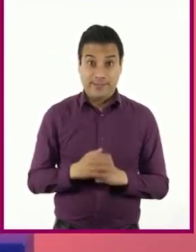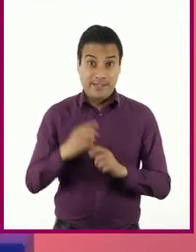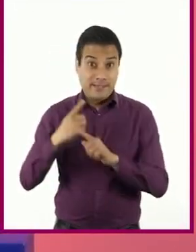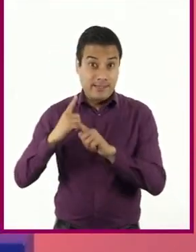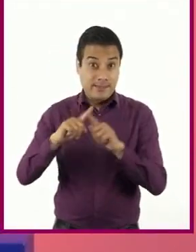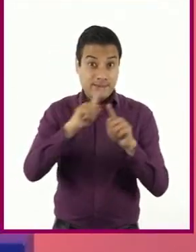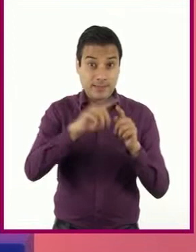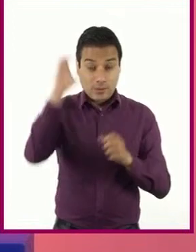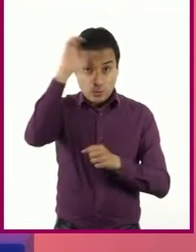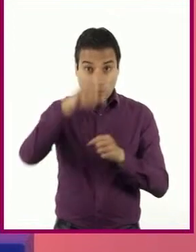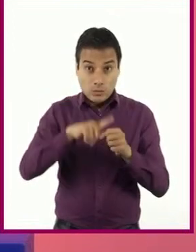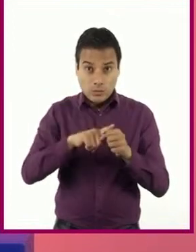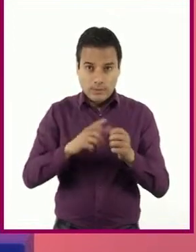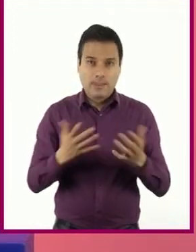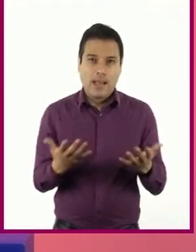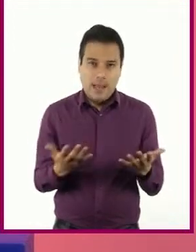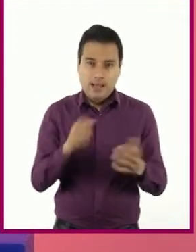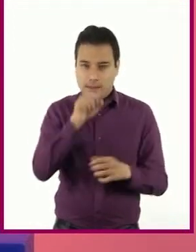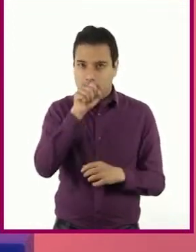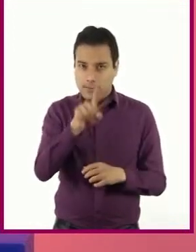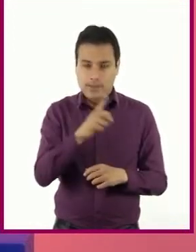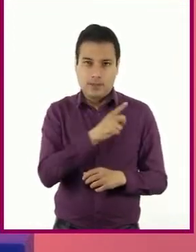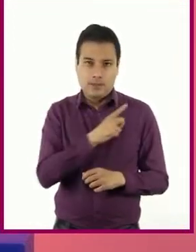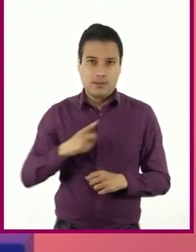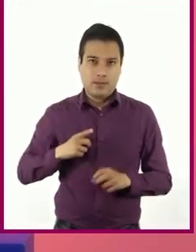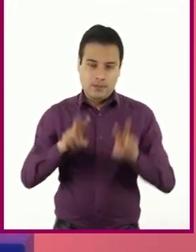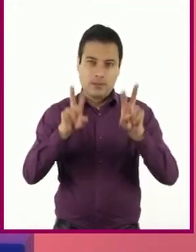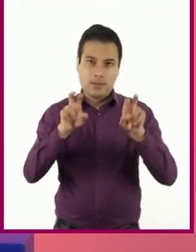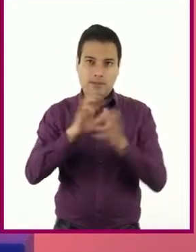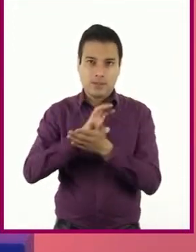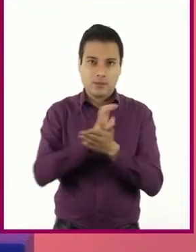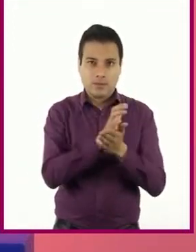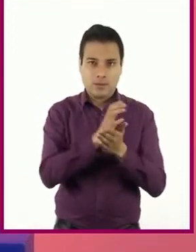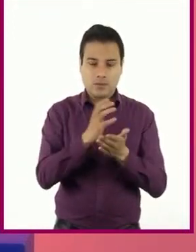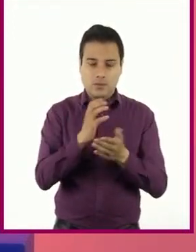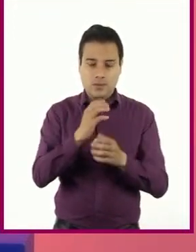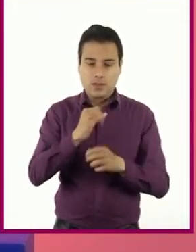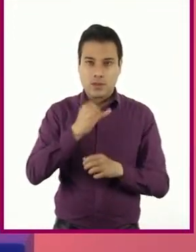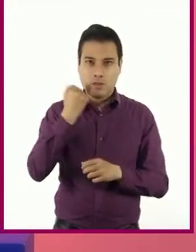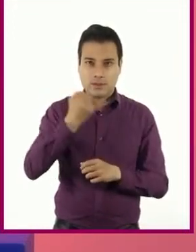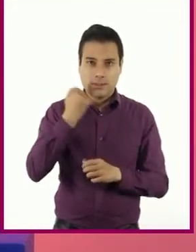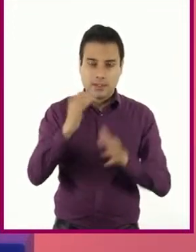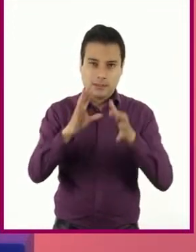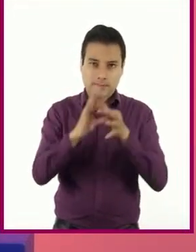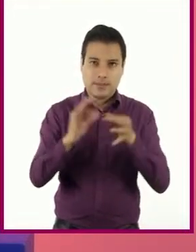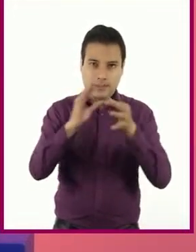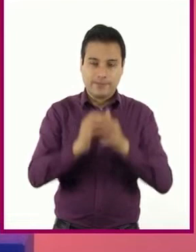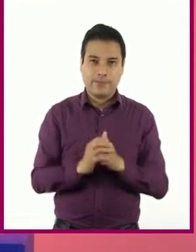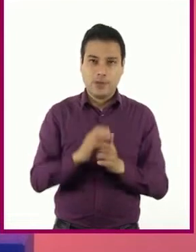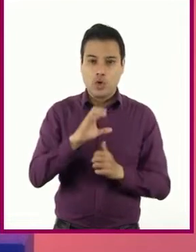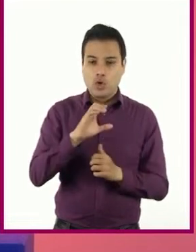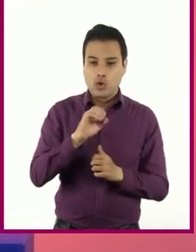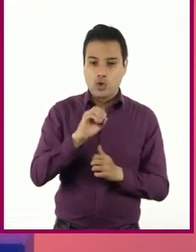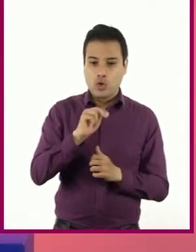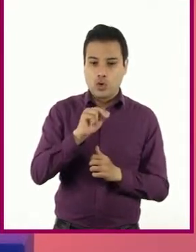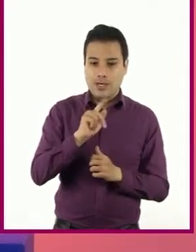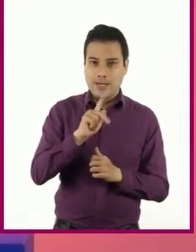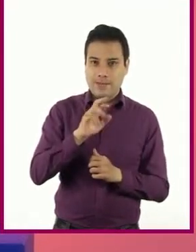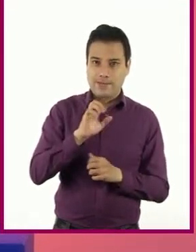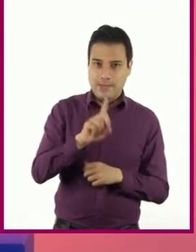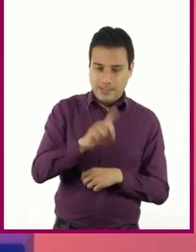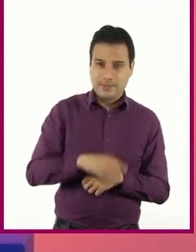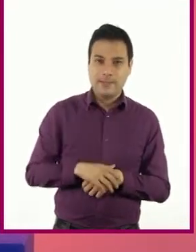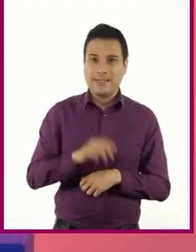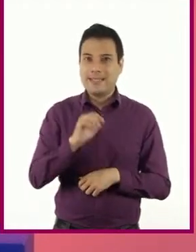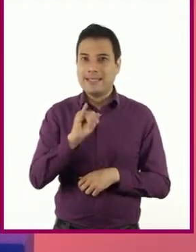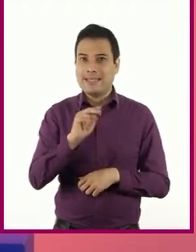hablar de la discriminación lingüística, pues es bien sabido, por los datos que aporta la CONAPRED, el INEGI e incluso la UNESCO, que